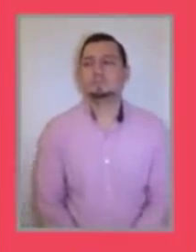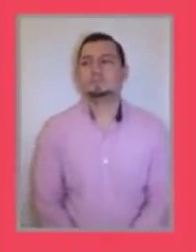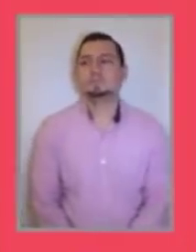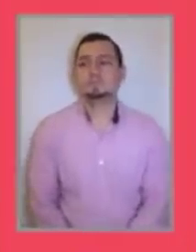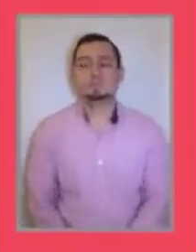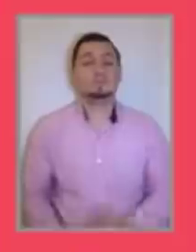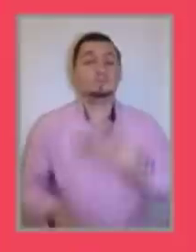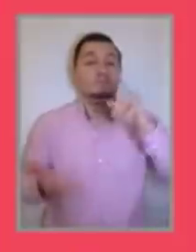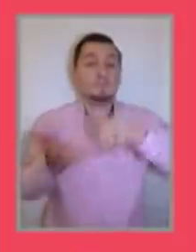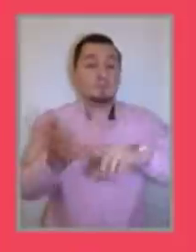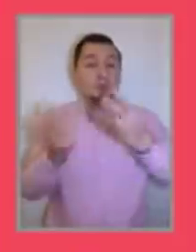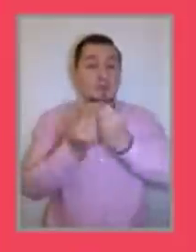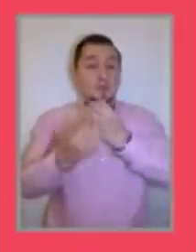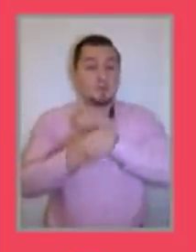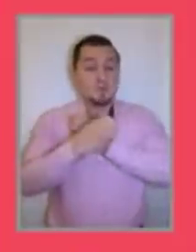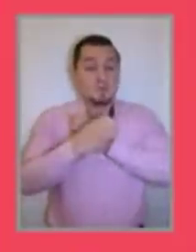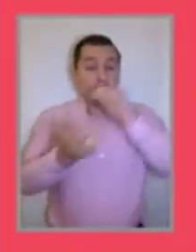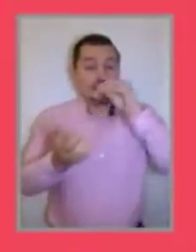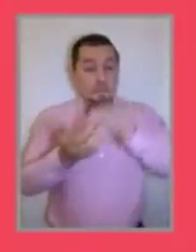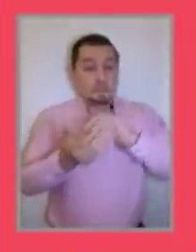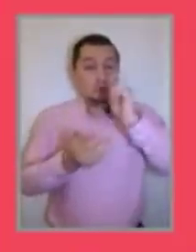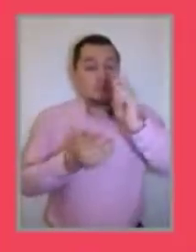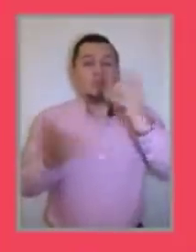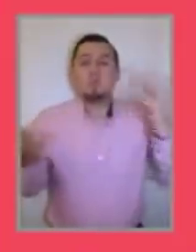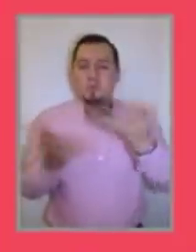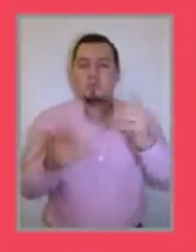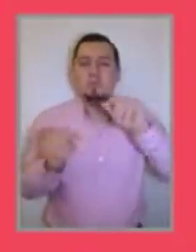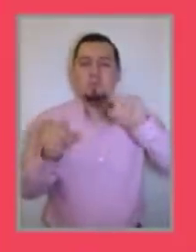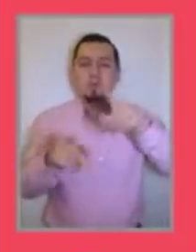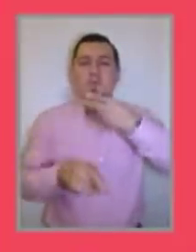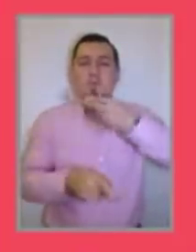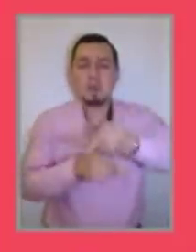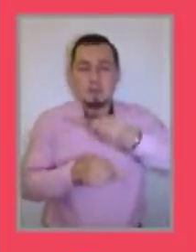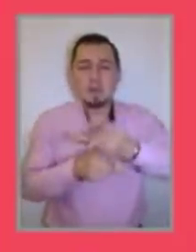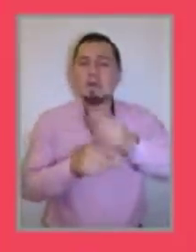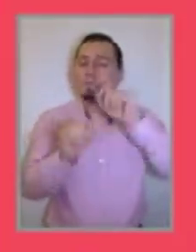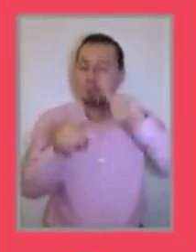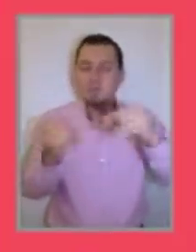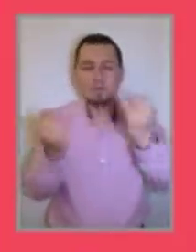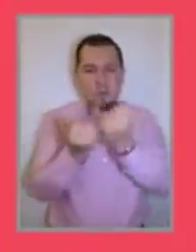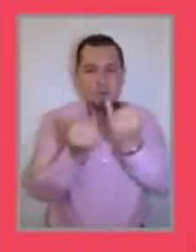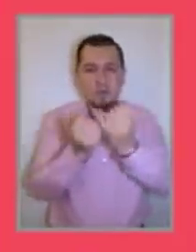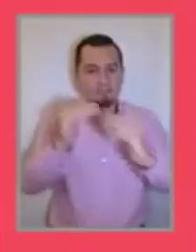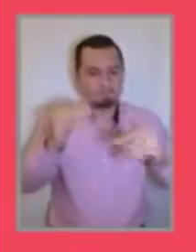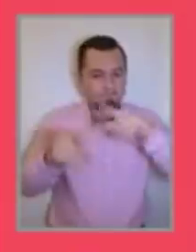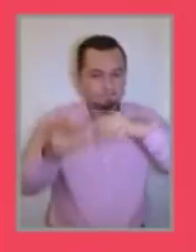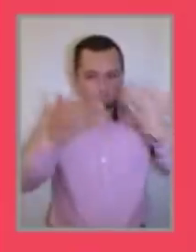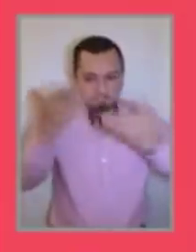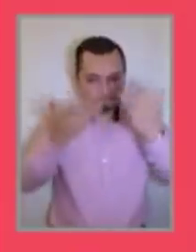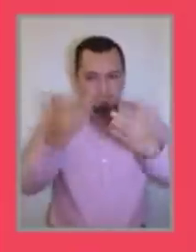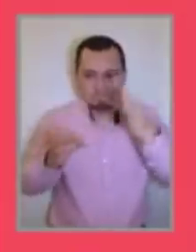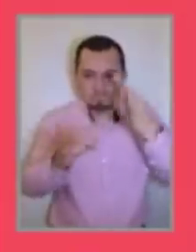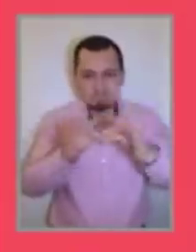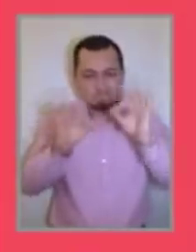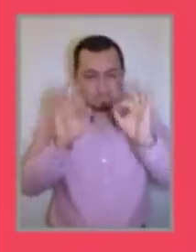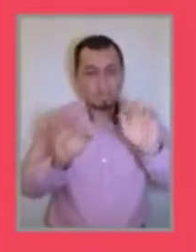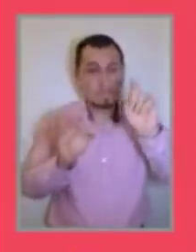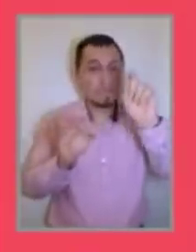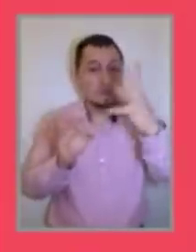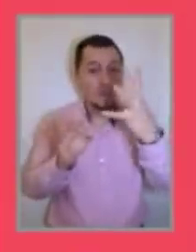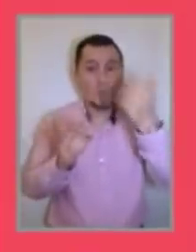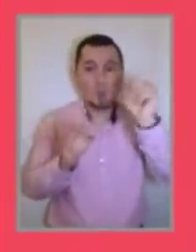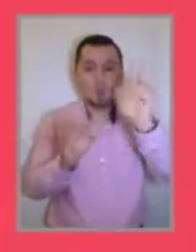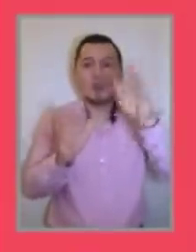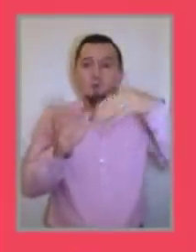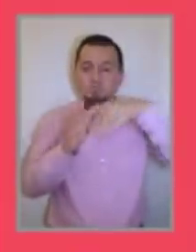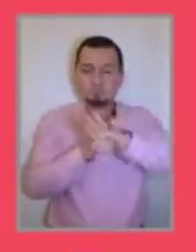En el caso de la educación media superior, evidentemente también tienen estas 3 etapas. La primera ya la estamos viviendo, que también comenzó el 24 de agosto.